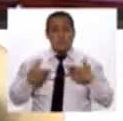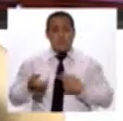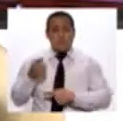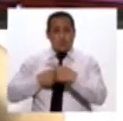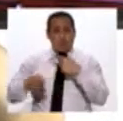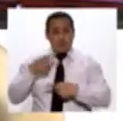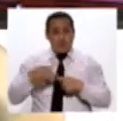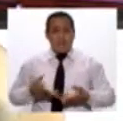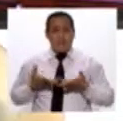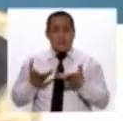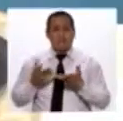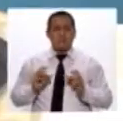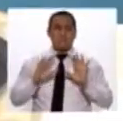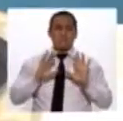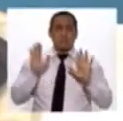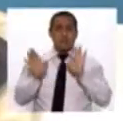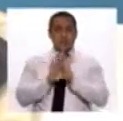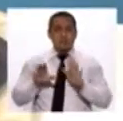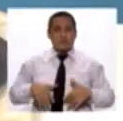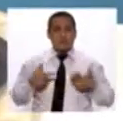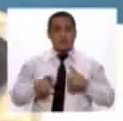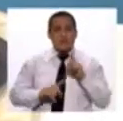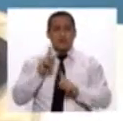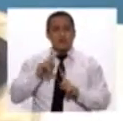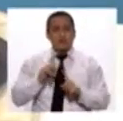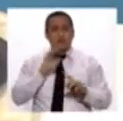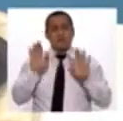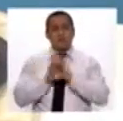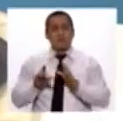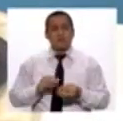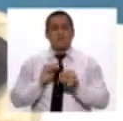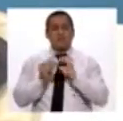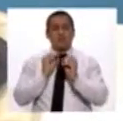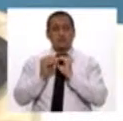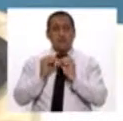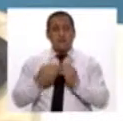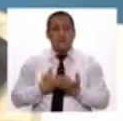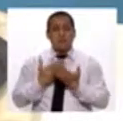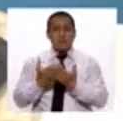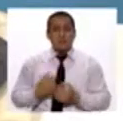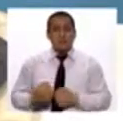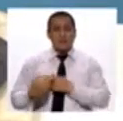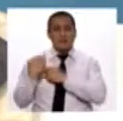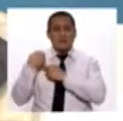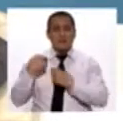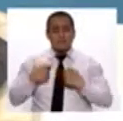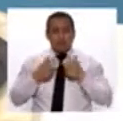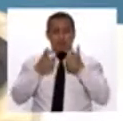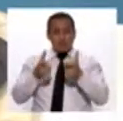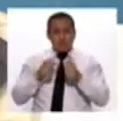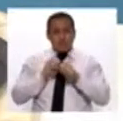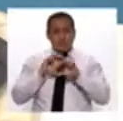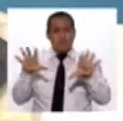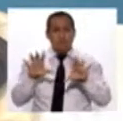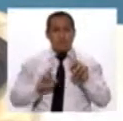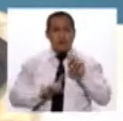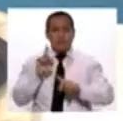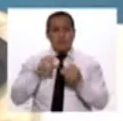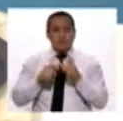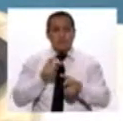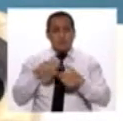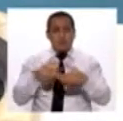volver a generar? Podría dictarse un precedente en donde nuevamente se restablezca la potestad de control difuso a